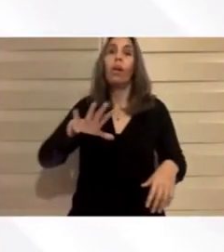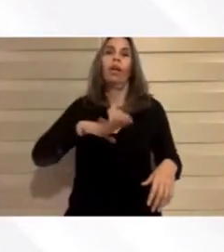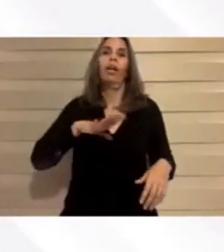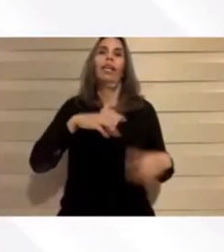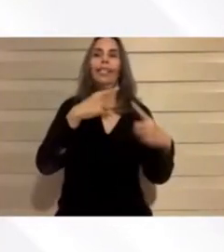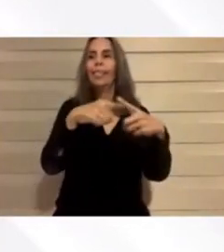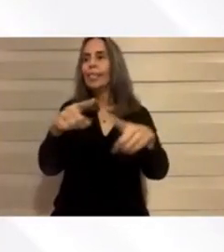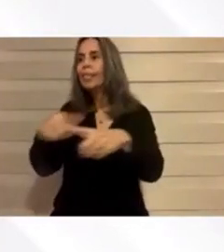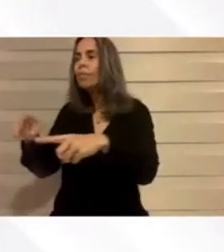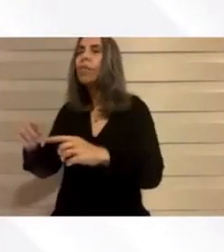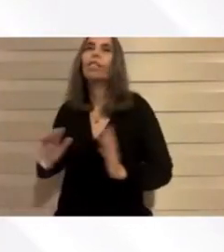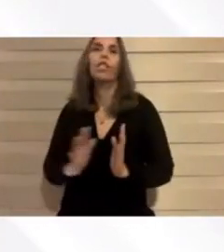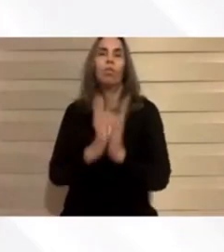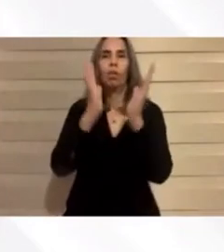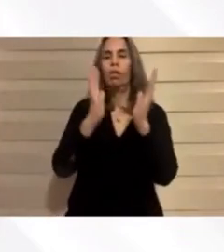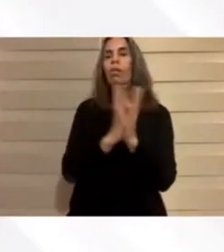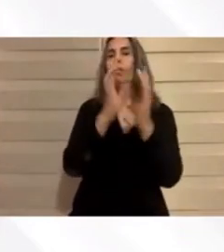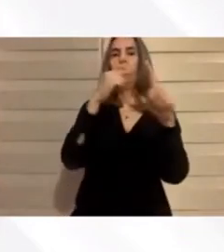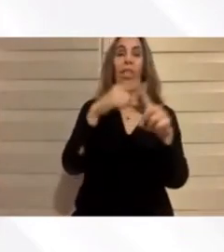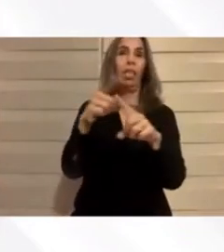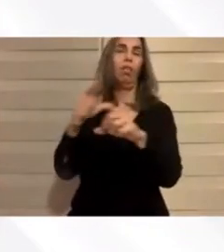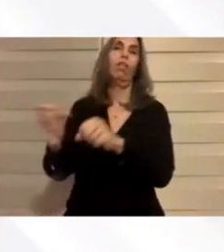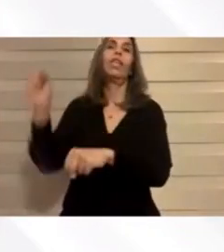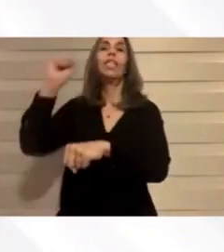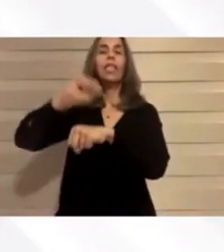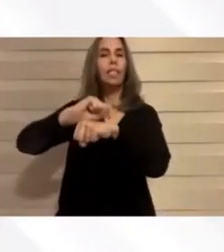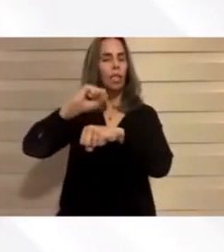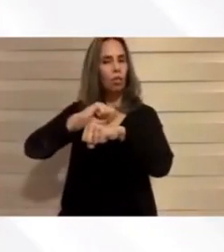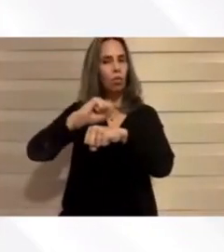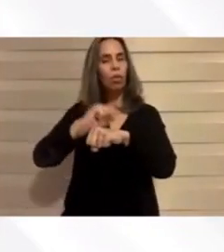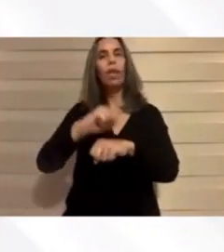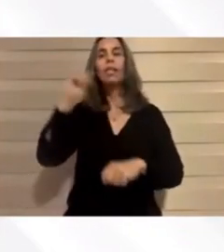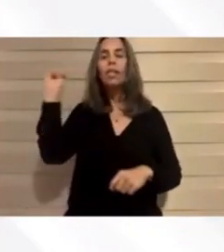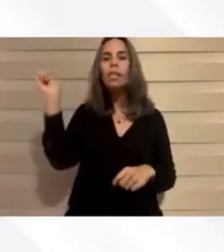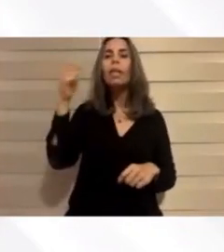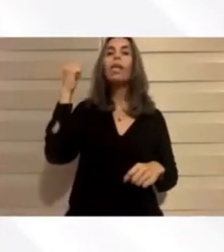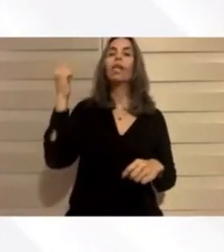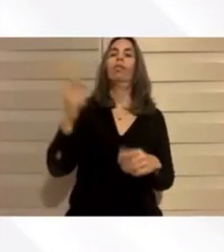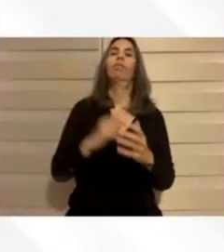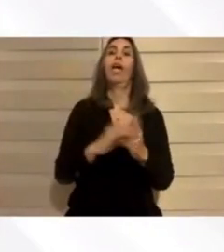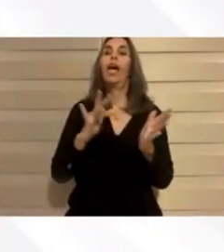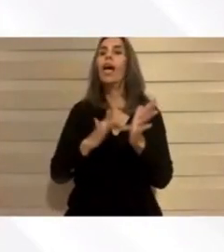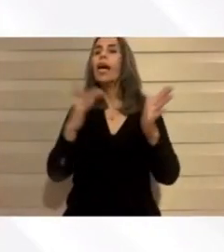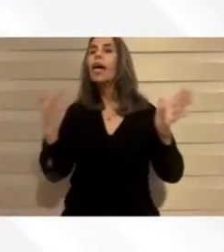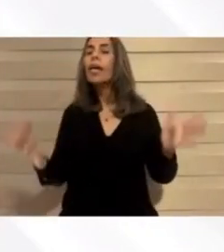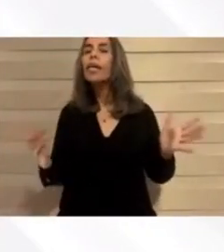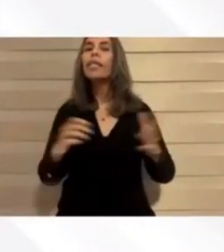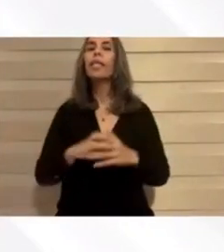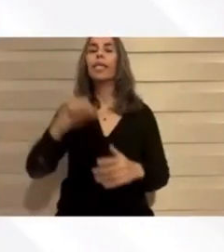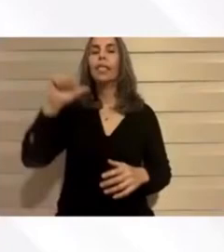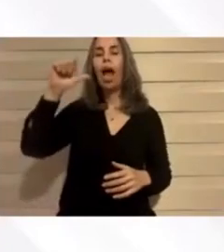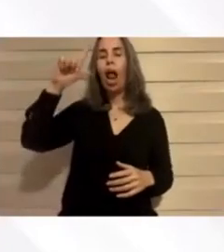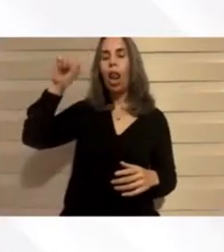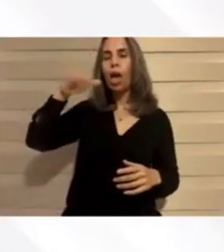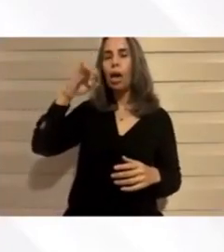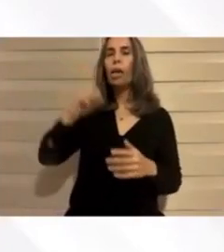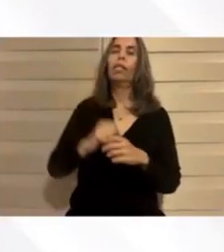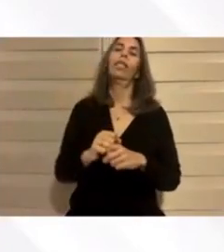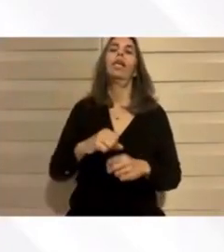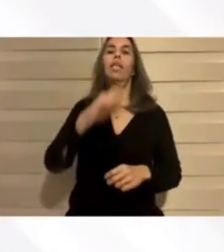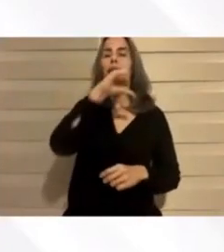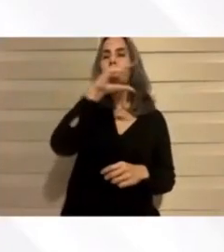técnicas. Agradecemos la presencia de Fernanda Velasco, de la Escuela Secundaria General número